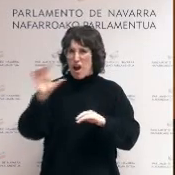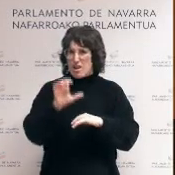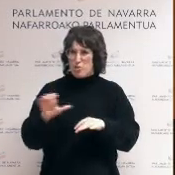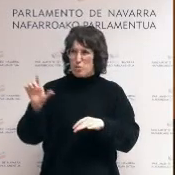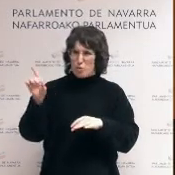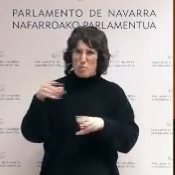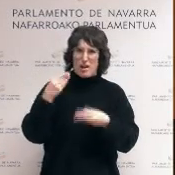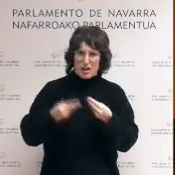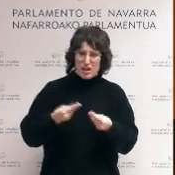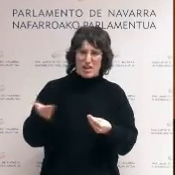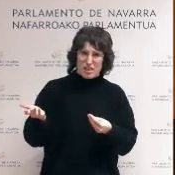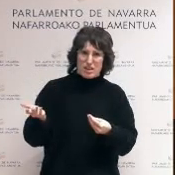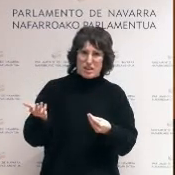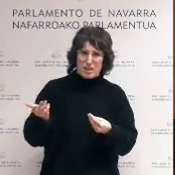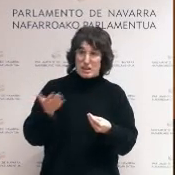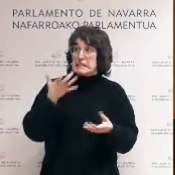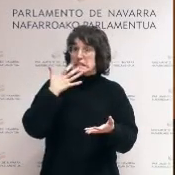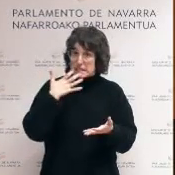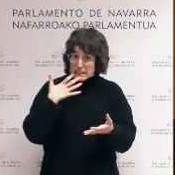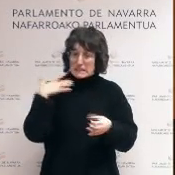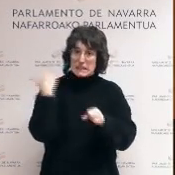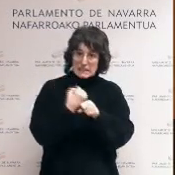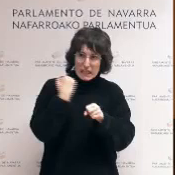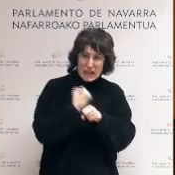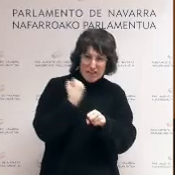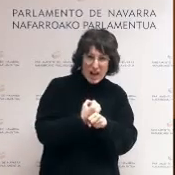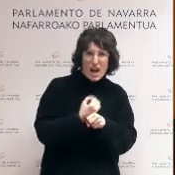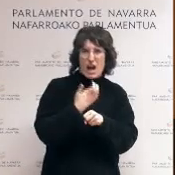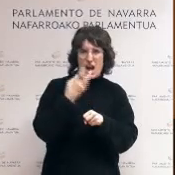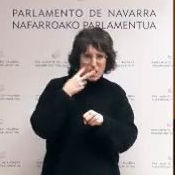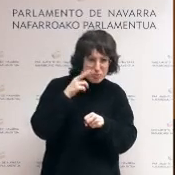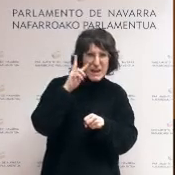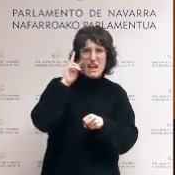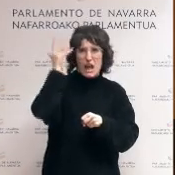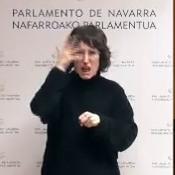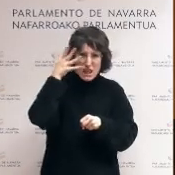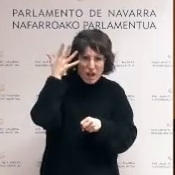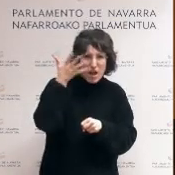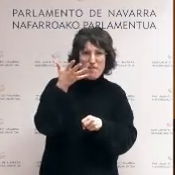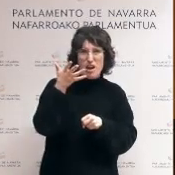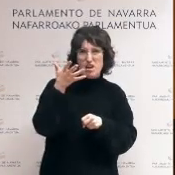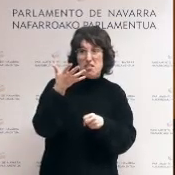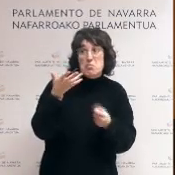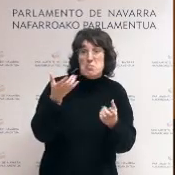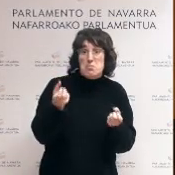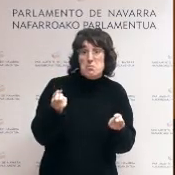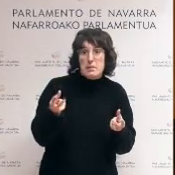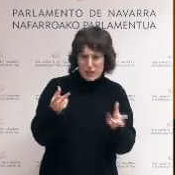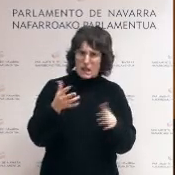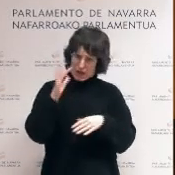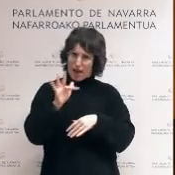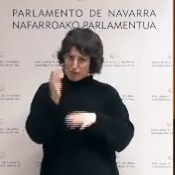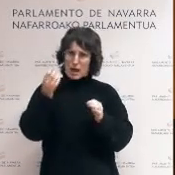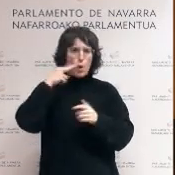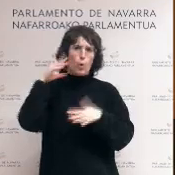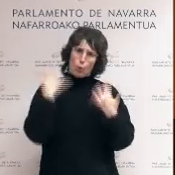Hacer que todo lo que se trabaja, toda la experiencia que se tiene en Navarra, solo sirva, que es mucha además y muy buena por